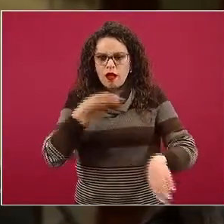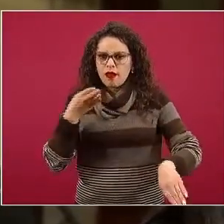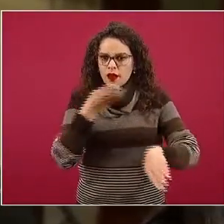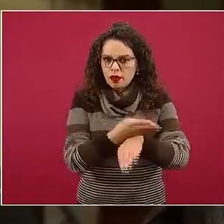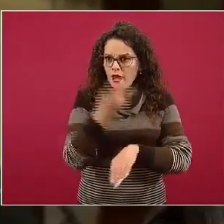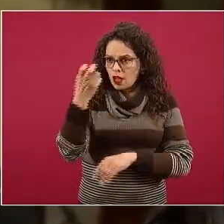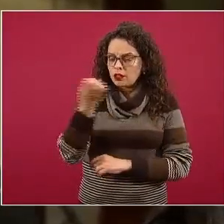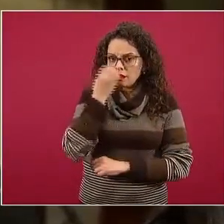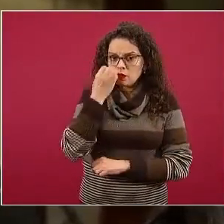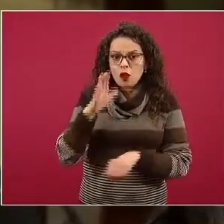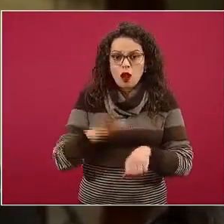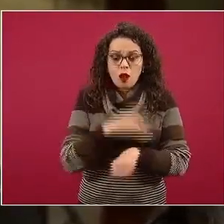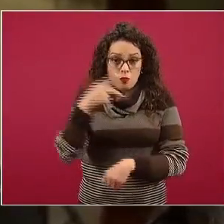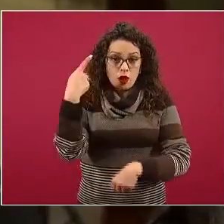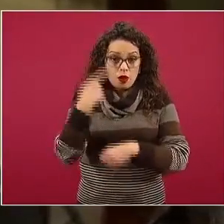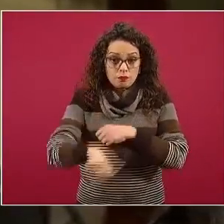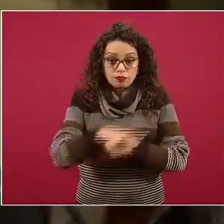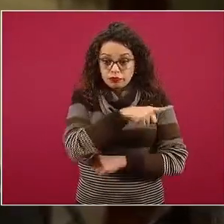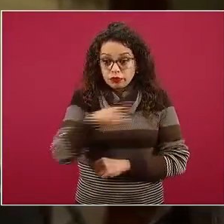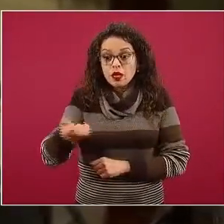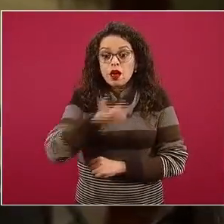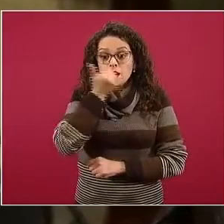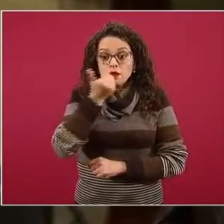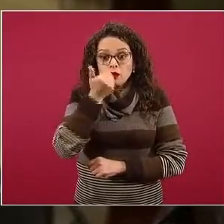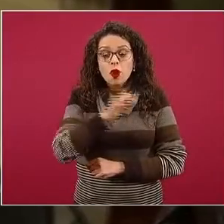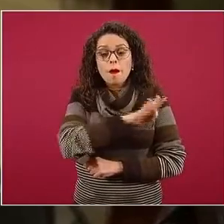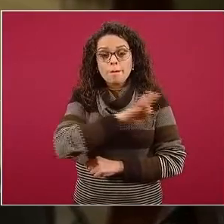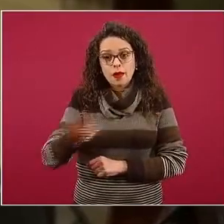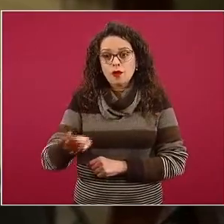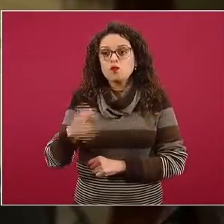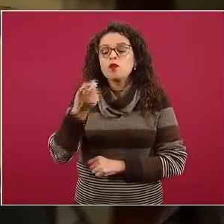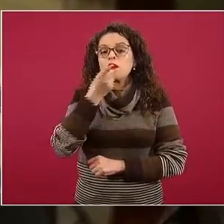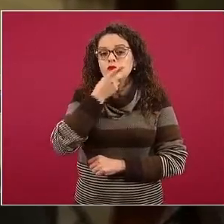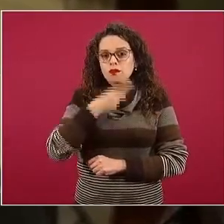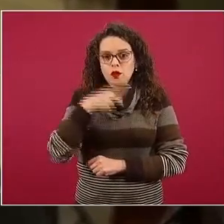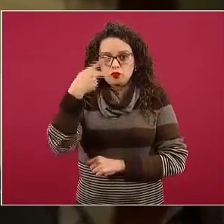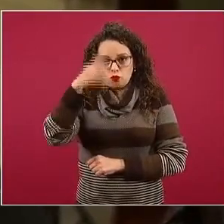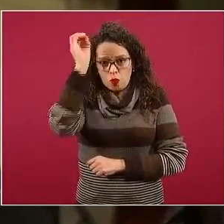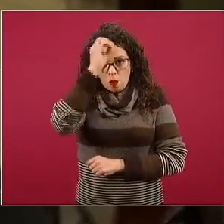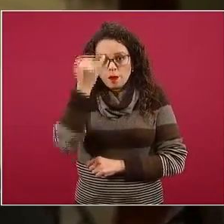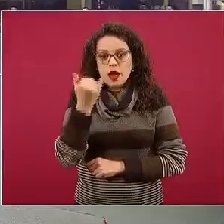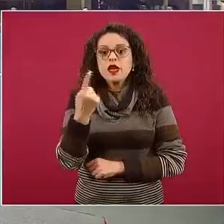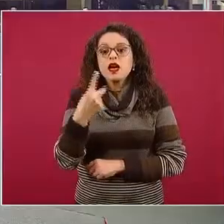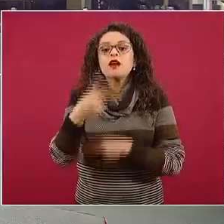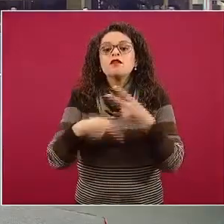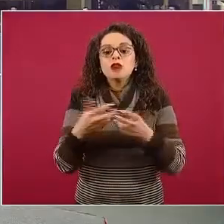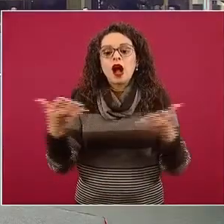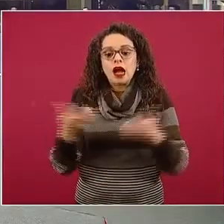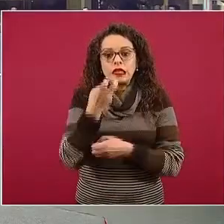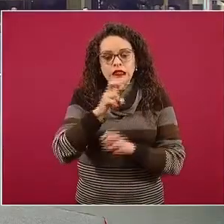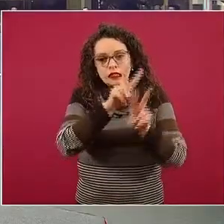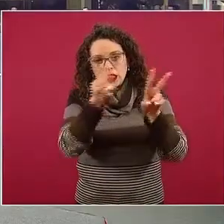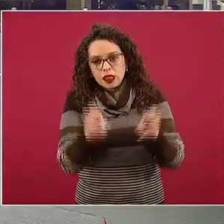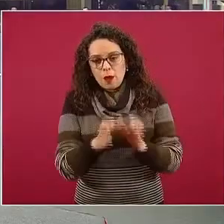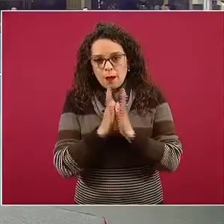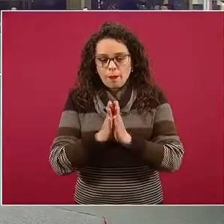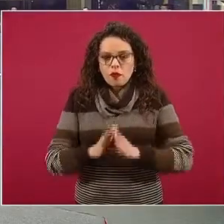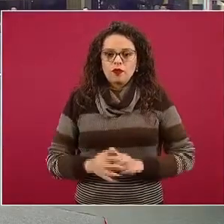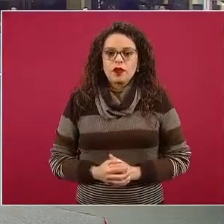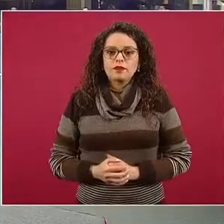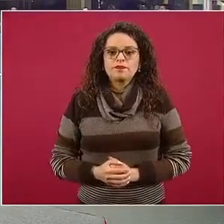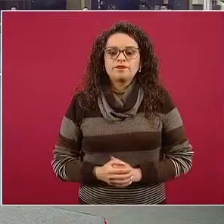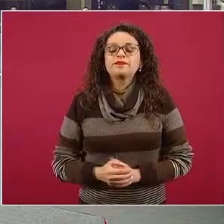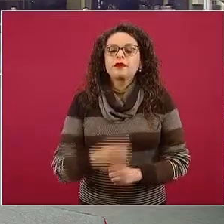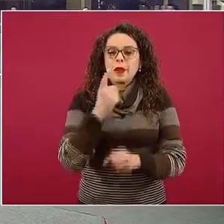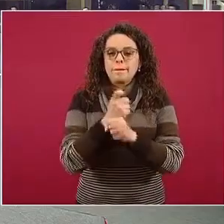riesgo a los alumnos. ¿Me puede dar su opinión y qué es lo que va a pasar sobre este tema? Gracias. Muchas gracias. Sobre lo primero, le